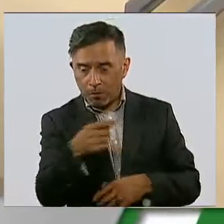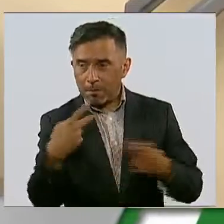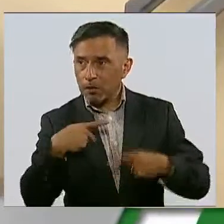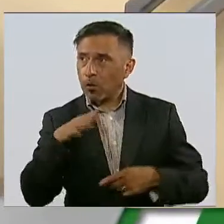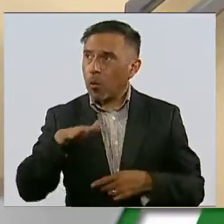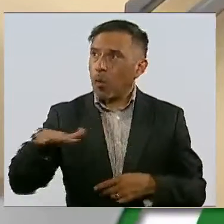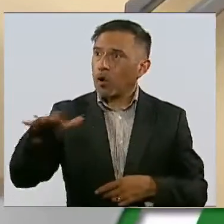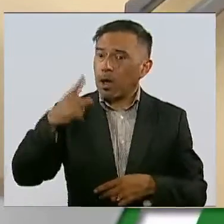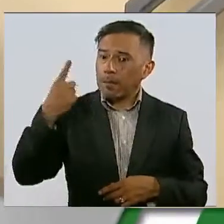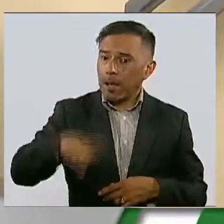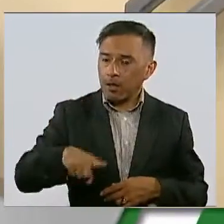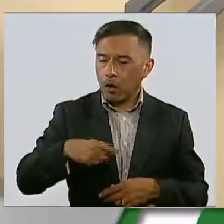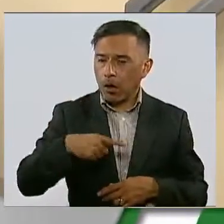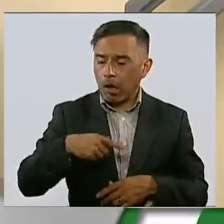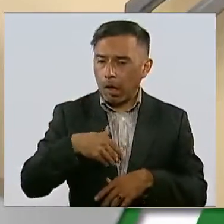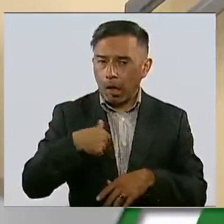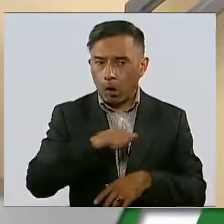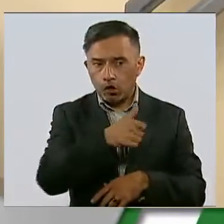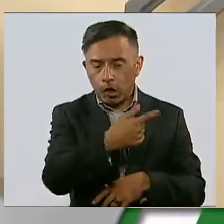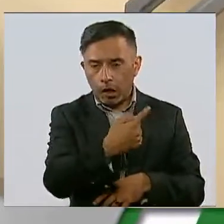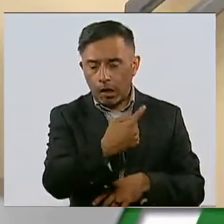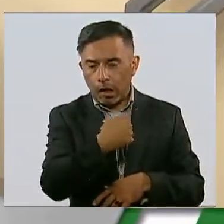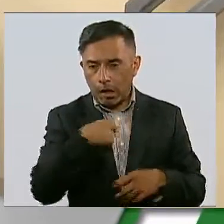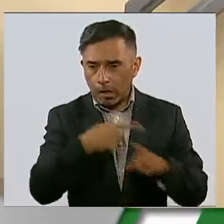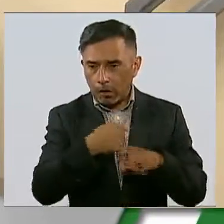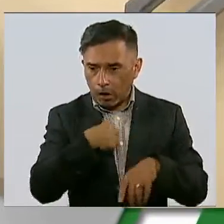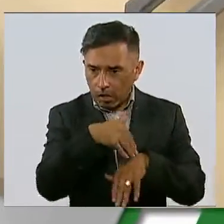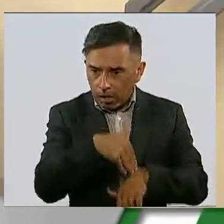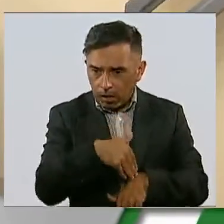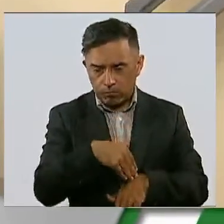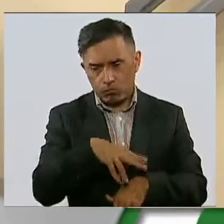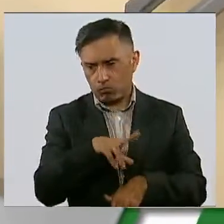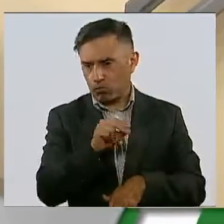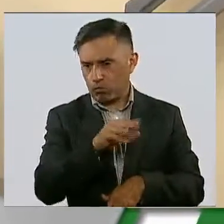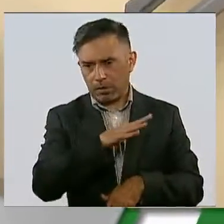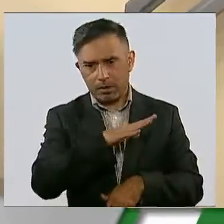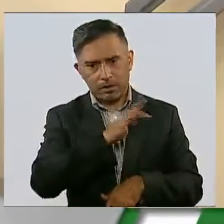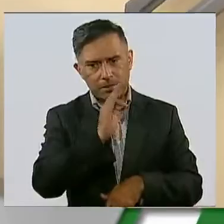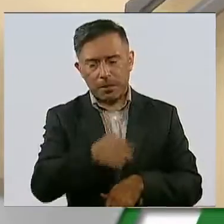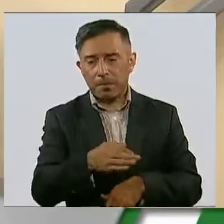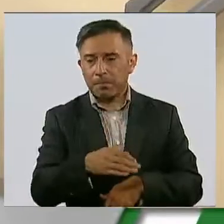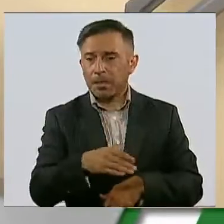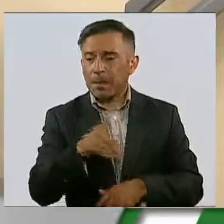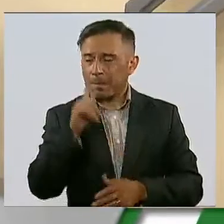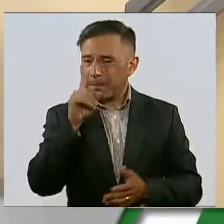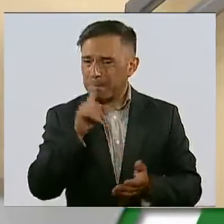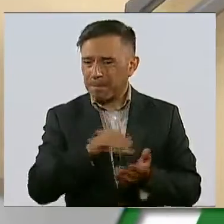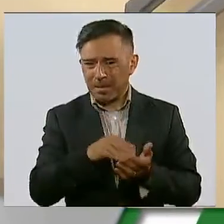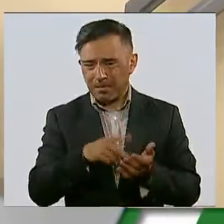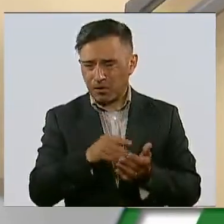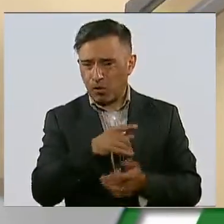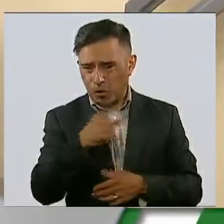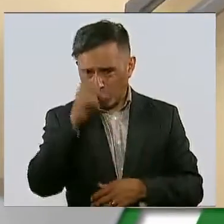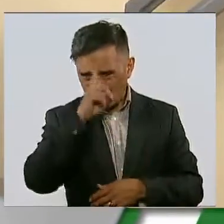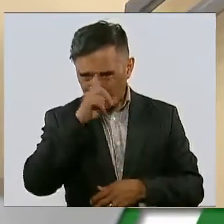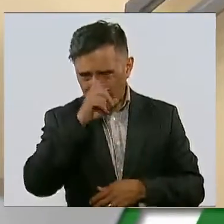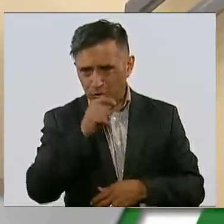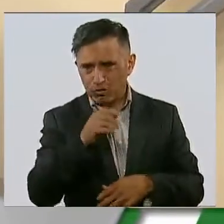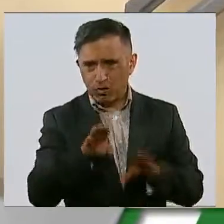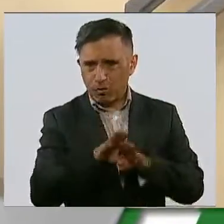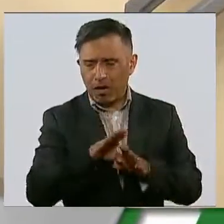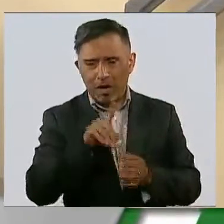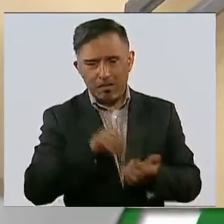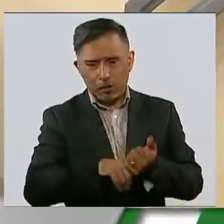popular, no voy a concertacesionar. 1000 veces consejeros insaculados que salgan de una